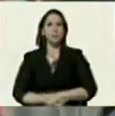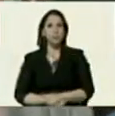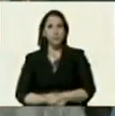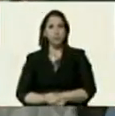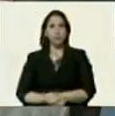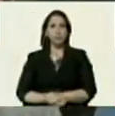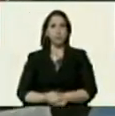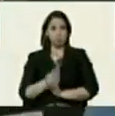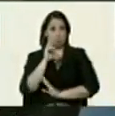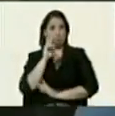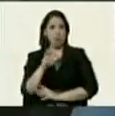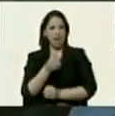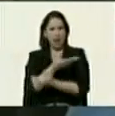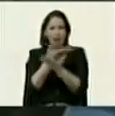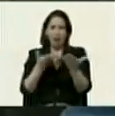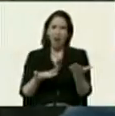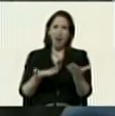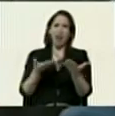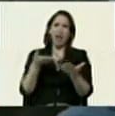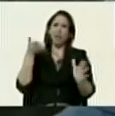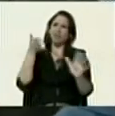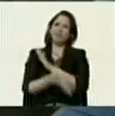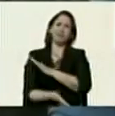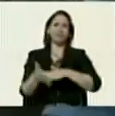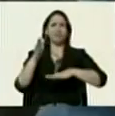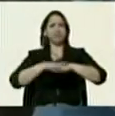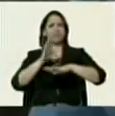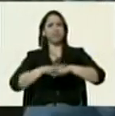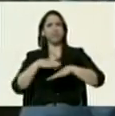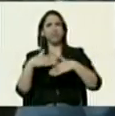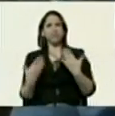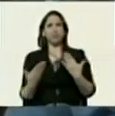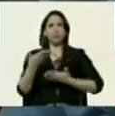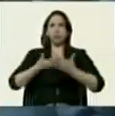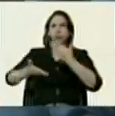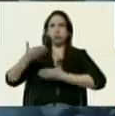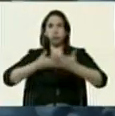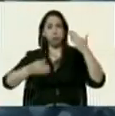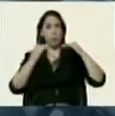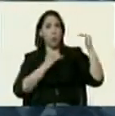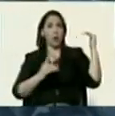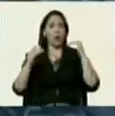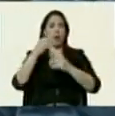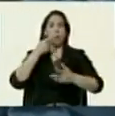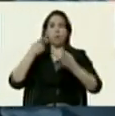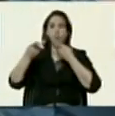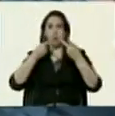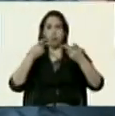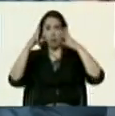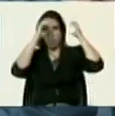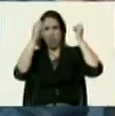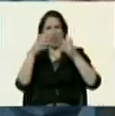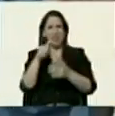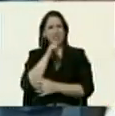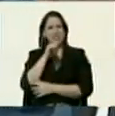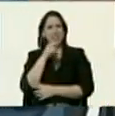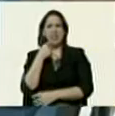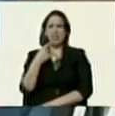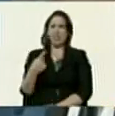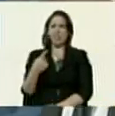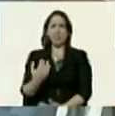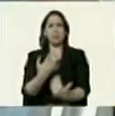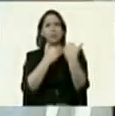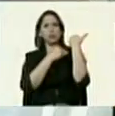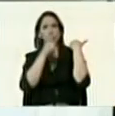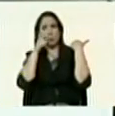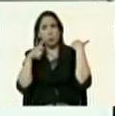Hay que ver lo que es la correlación de fuerzas, en este caso morales, diplomáticas, políticas, entre quienes dicen representar a